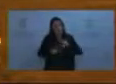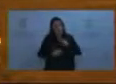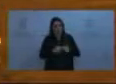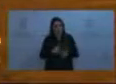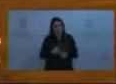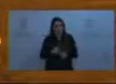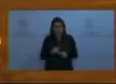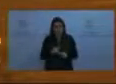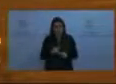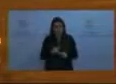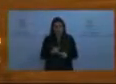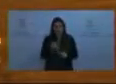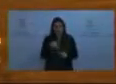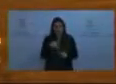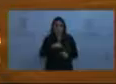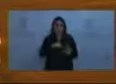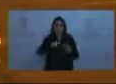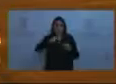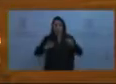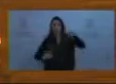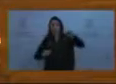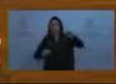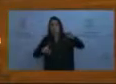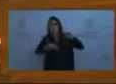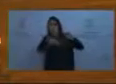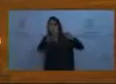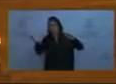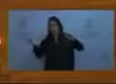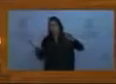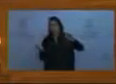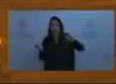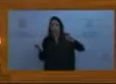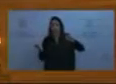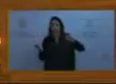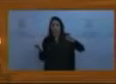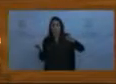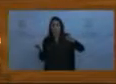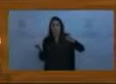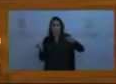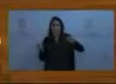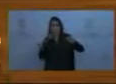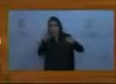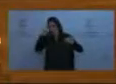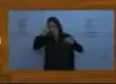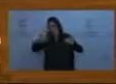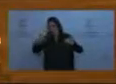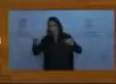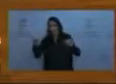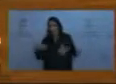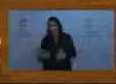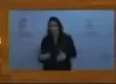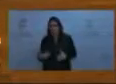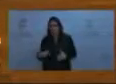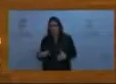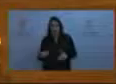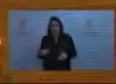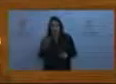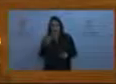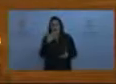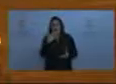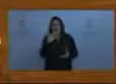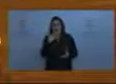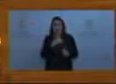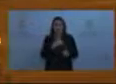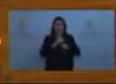están en franca desigualdad con el resto de todos nosotros que no padecemos la enfermedad. Si, por desgracia, tienes